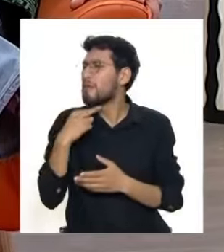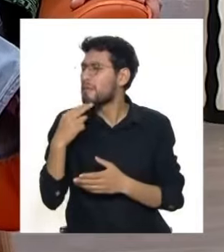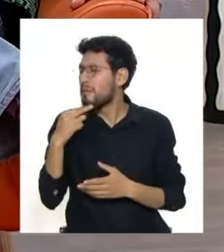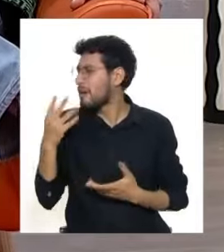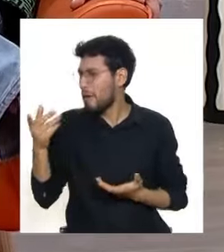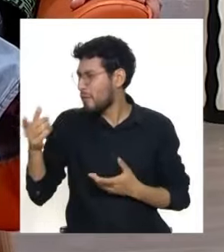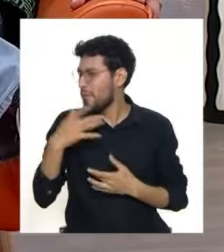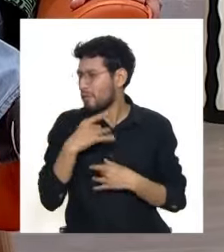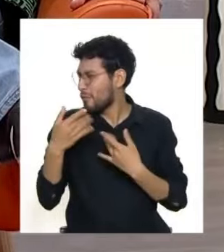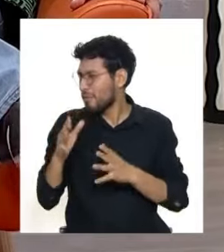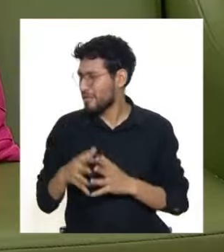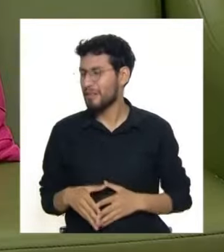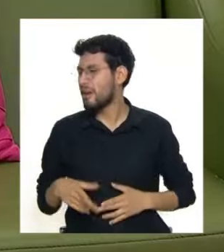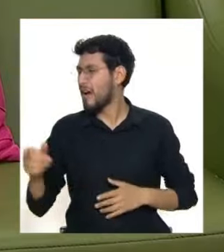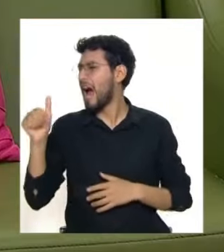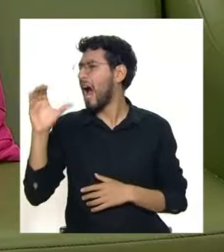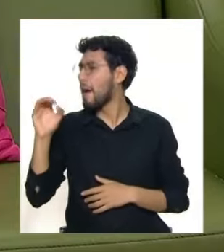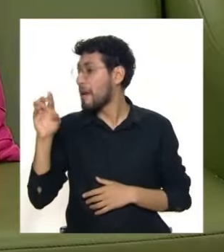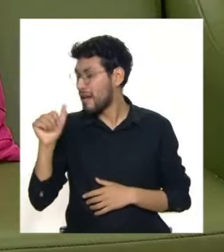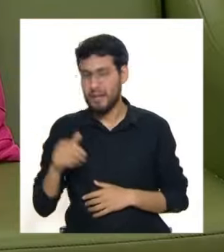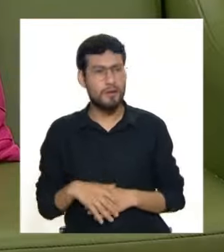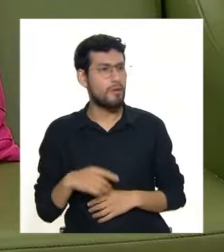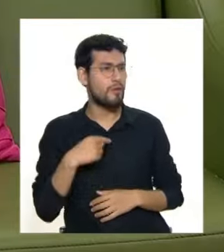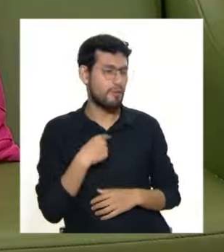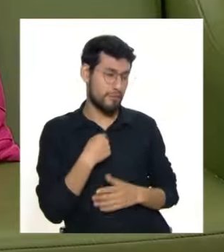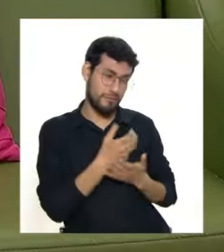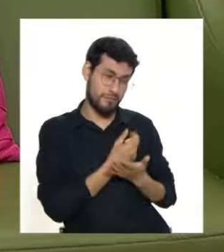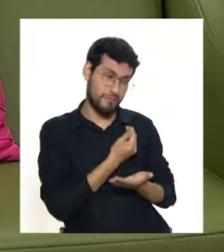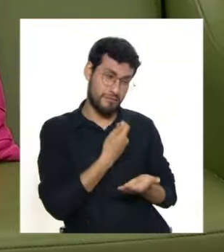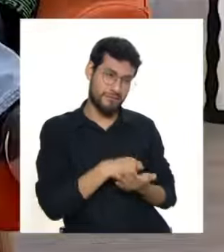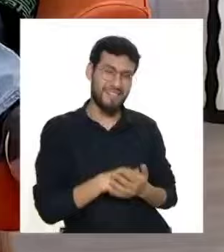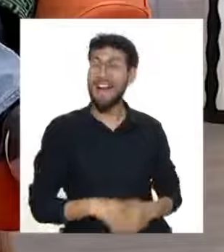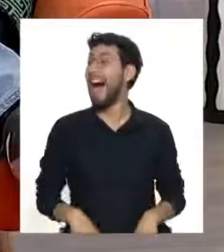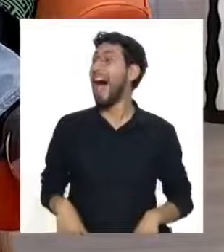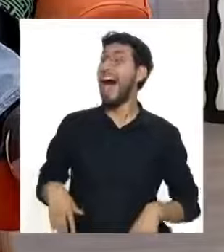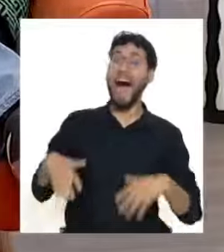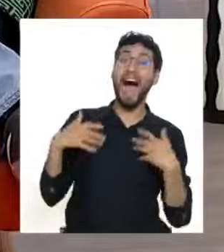que te provoque, ¿Algo a capelita? Es que yo cobro por eso.